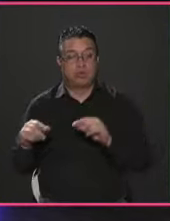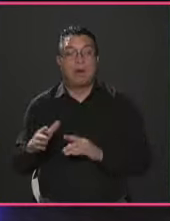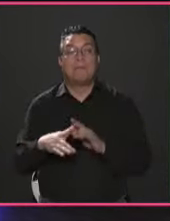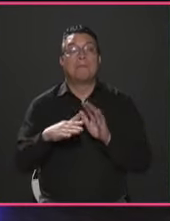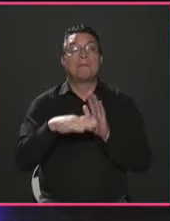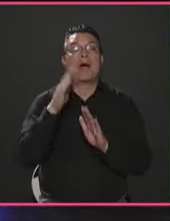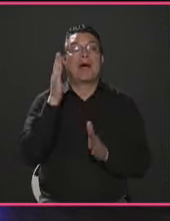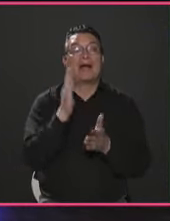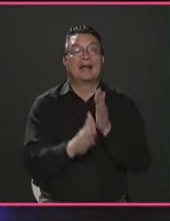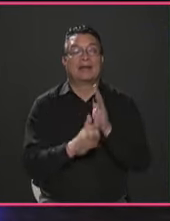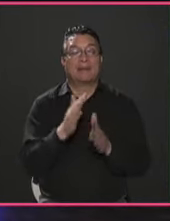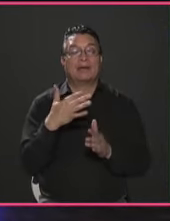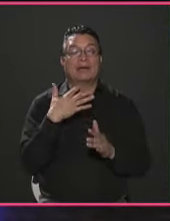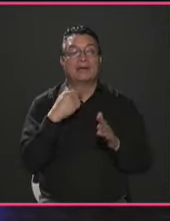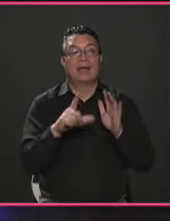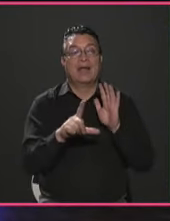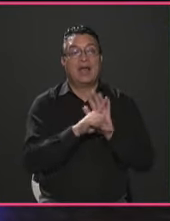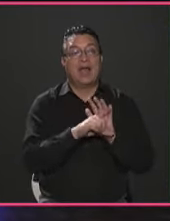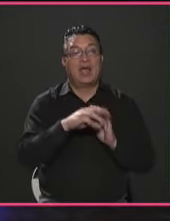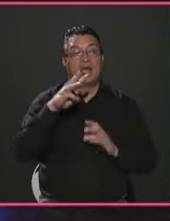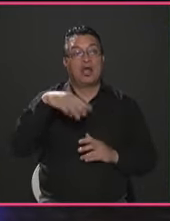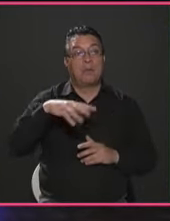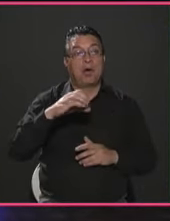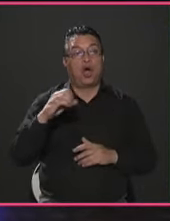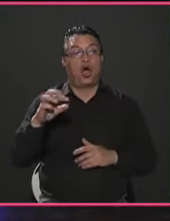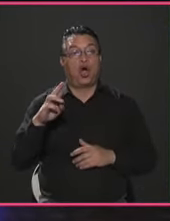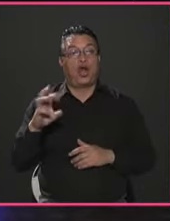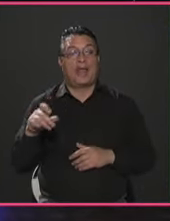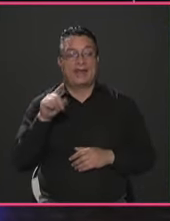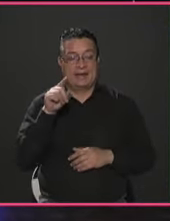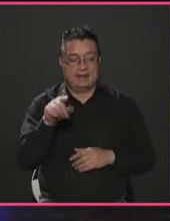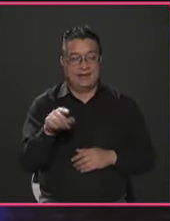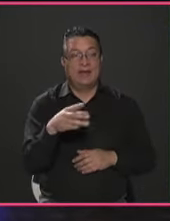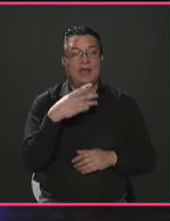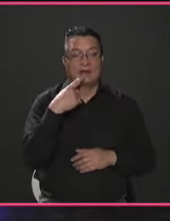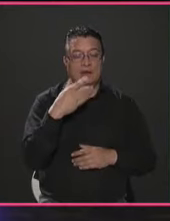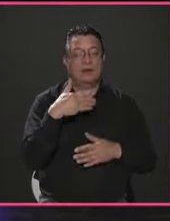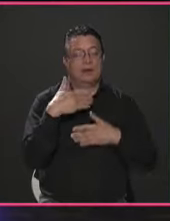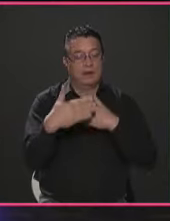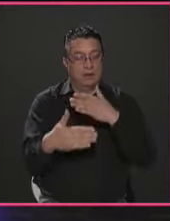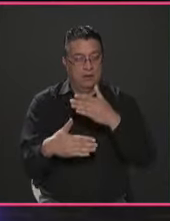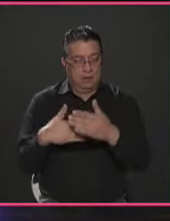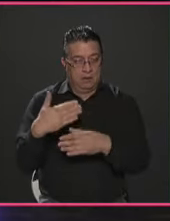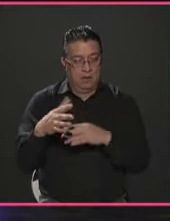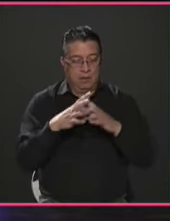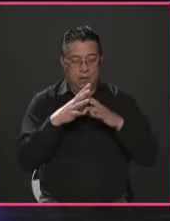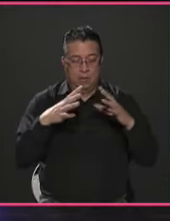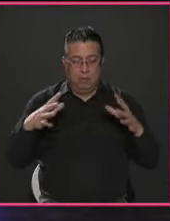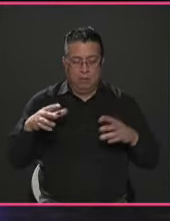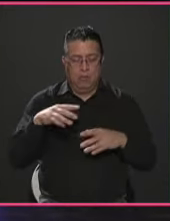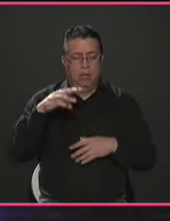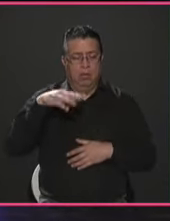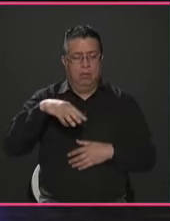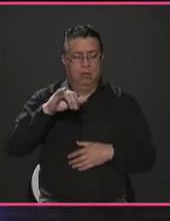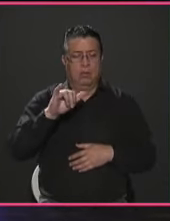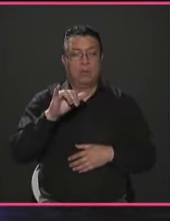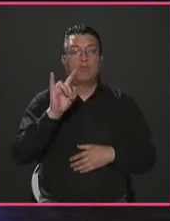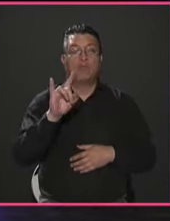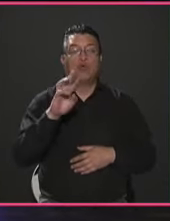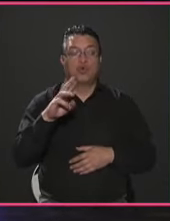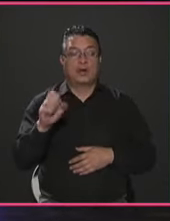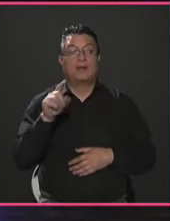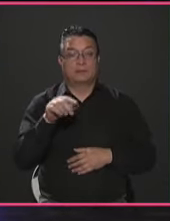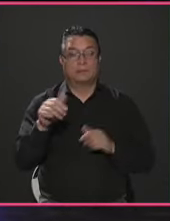rápida que la ley de mur entonces la secuenciación Está siguiendo una dinámica hiper mur Y eso significa que nos